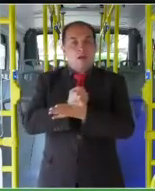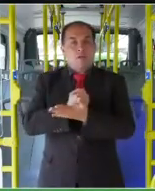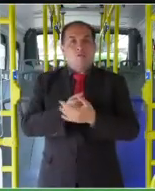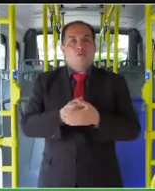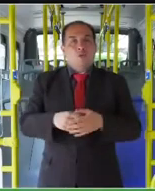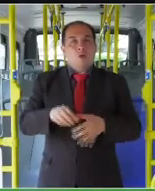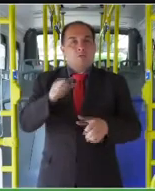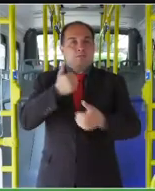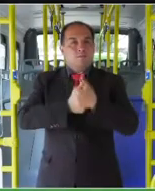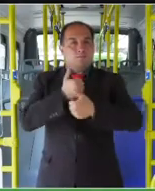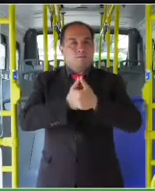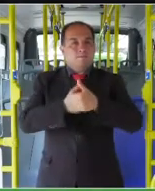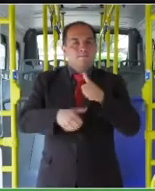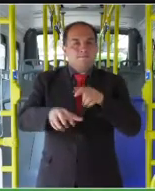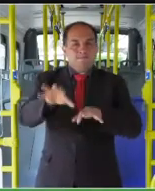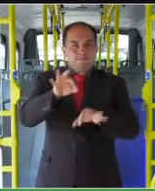hizo,